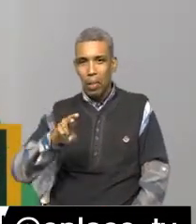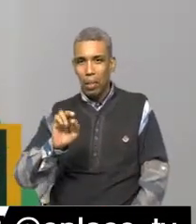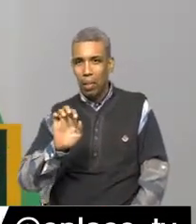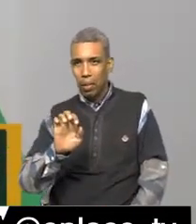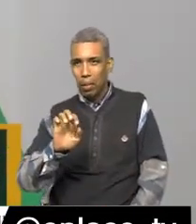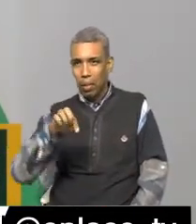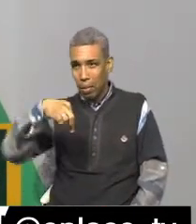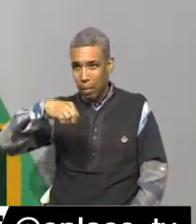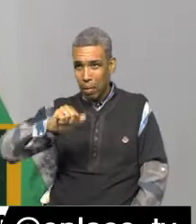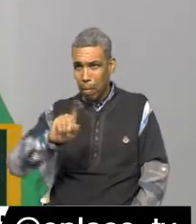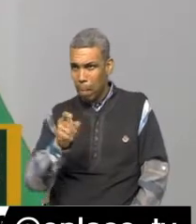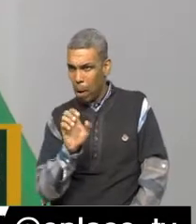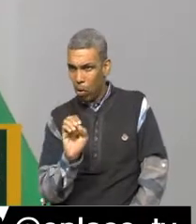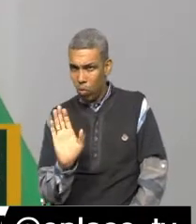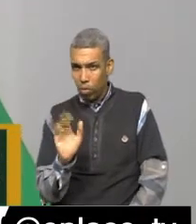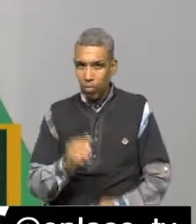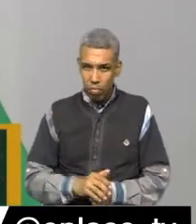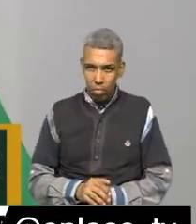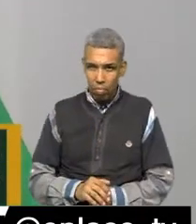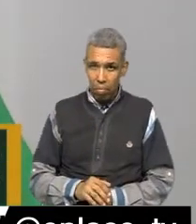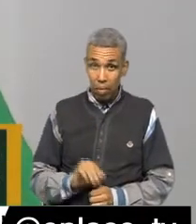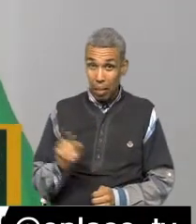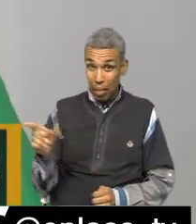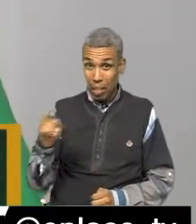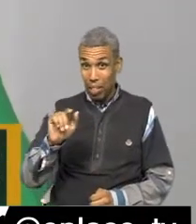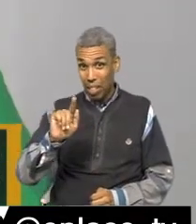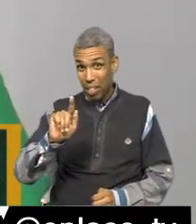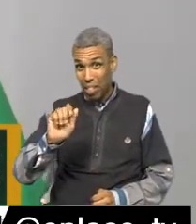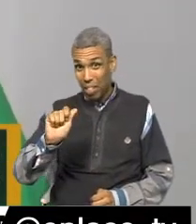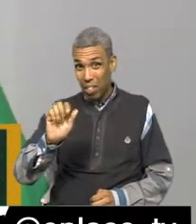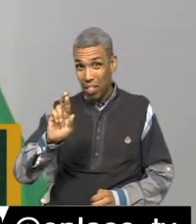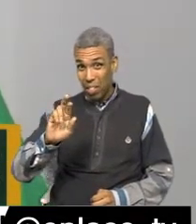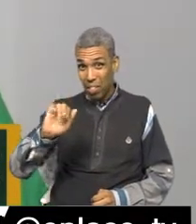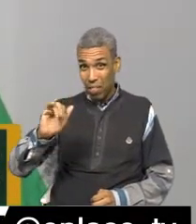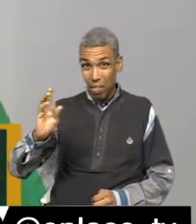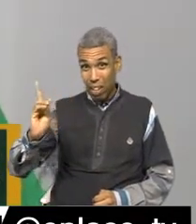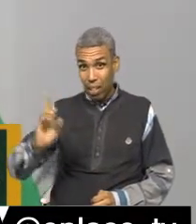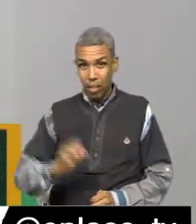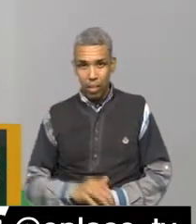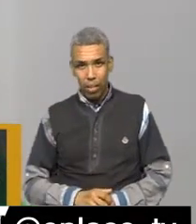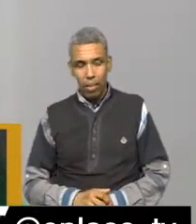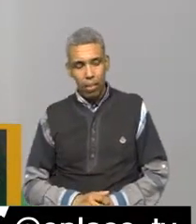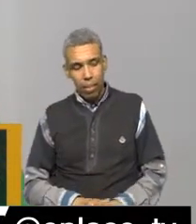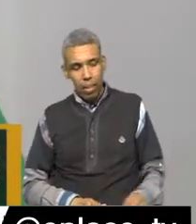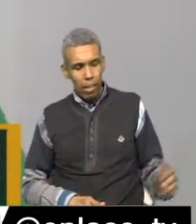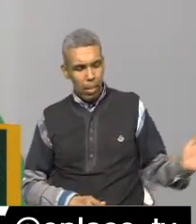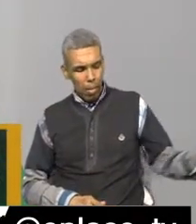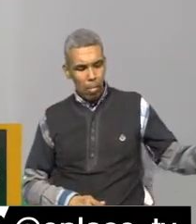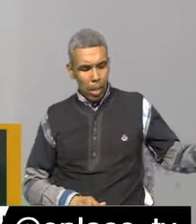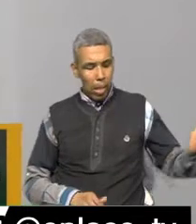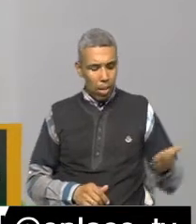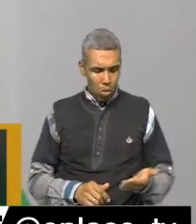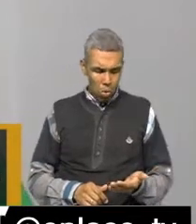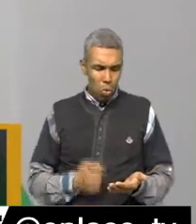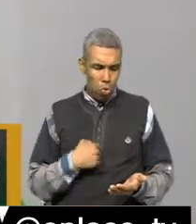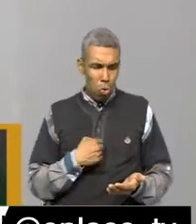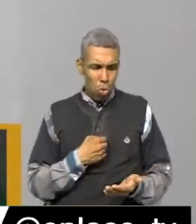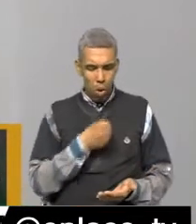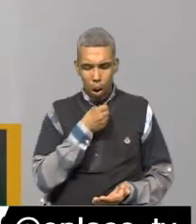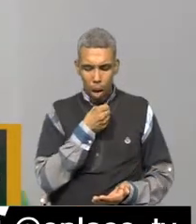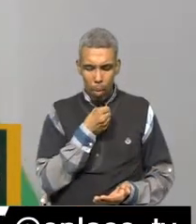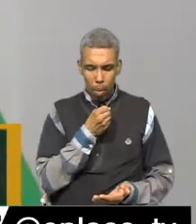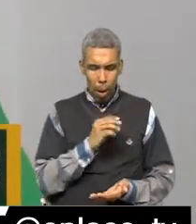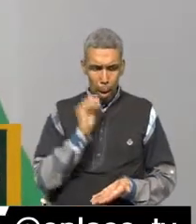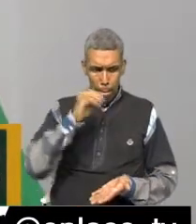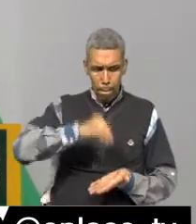cabo Farid me dijo que la dejara al ahijado, que es Odacir Molina. La grabó con Anuar, La Prepago. De ahí, pues, Benny